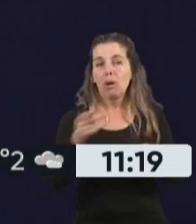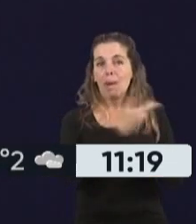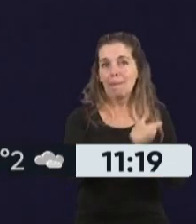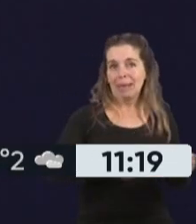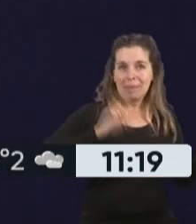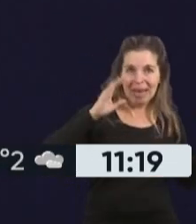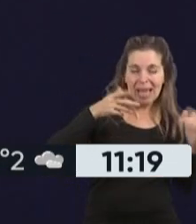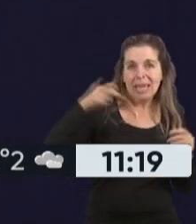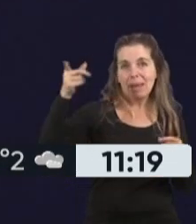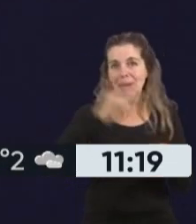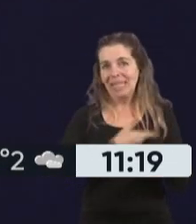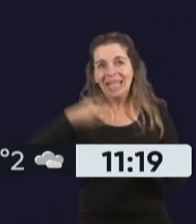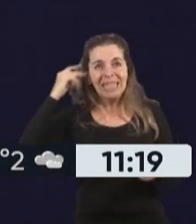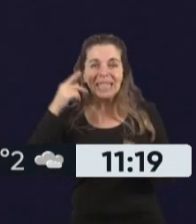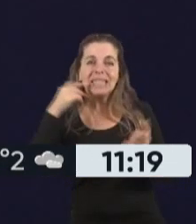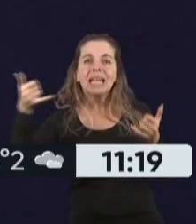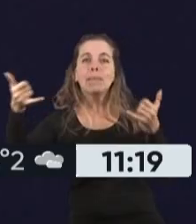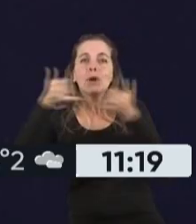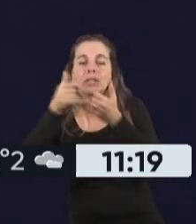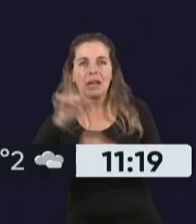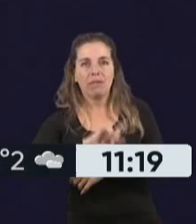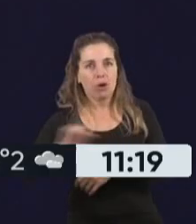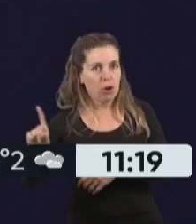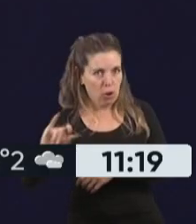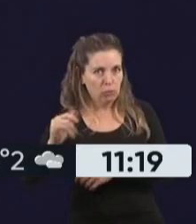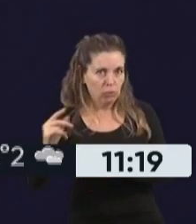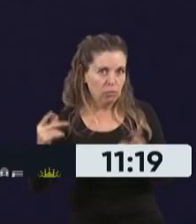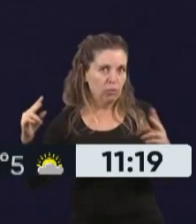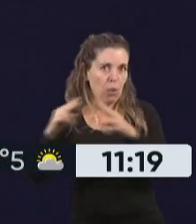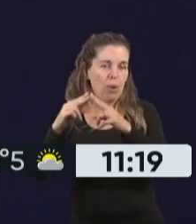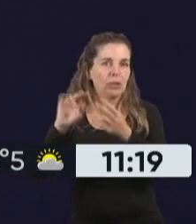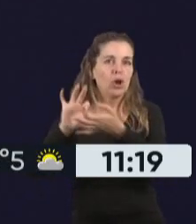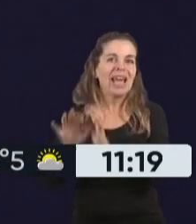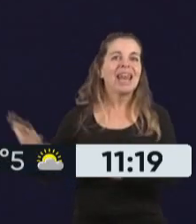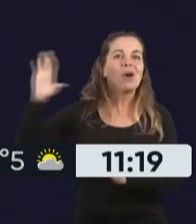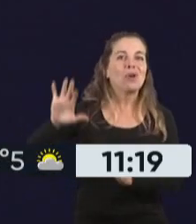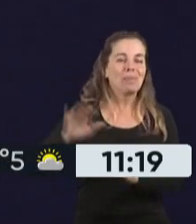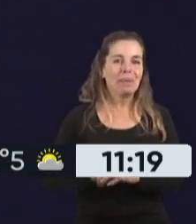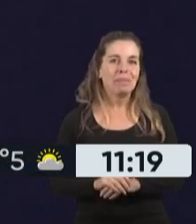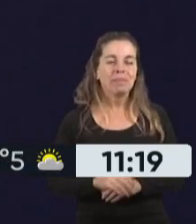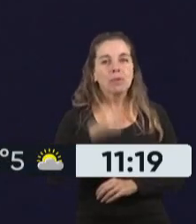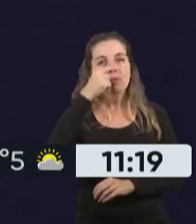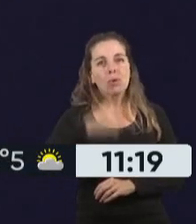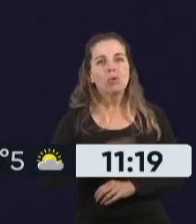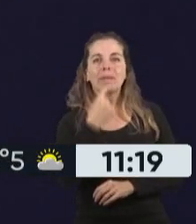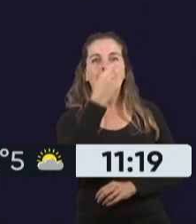hablaron en persona allí en Europa. Última pregunta. Última